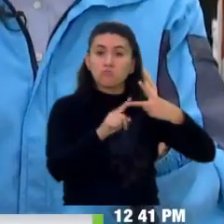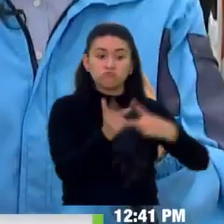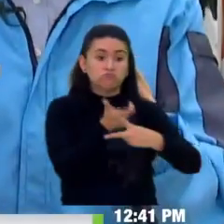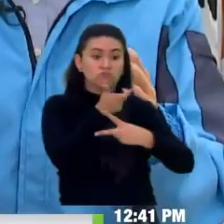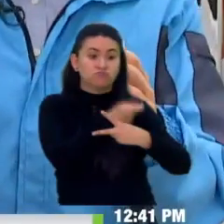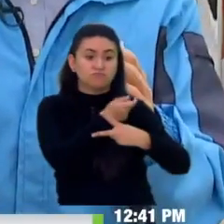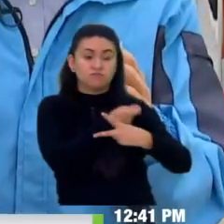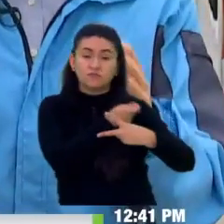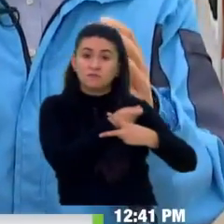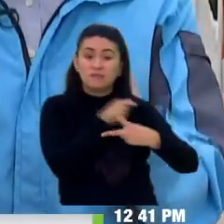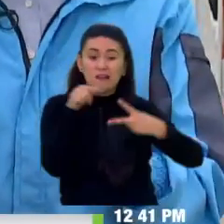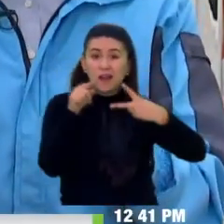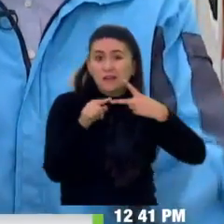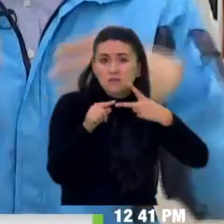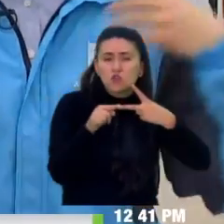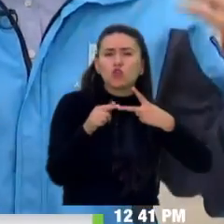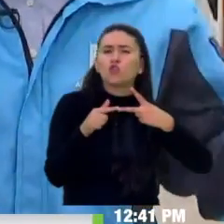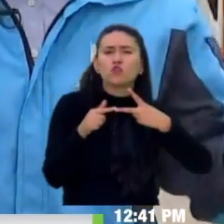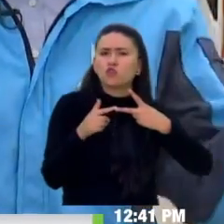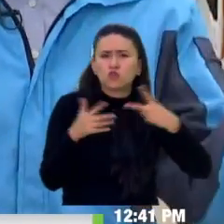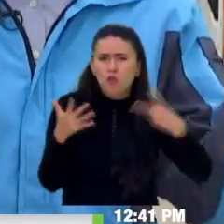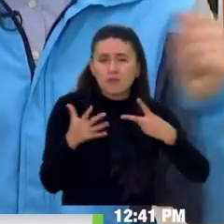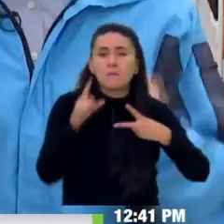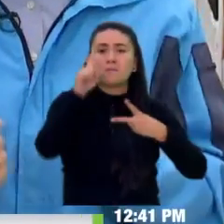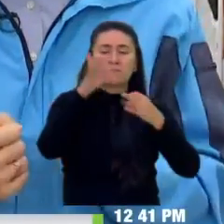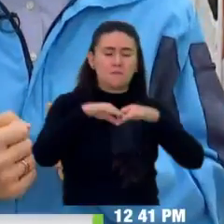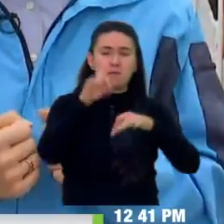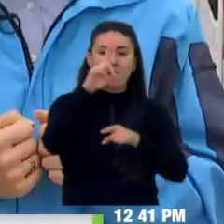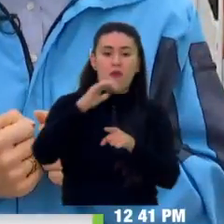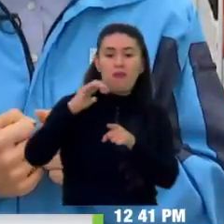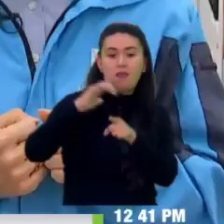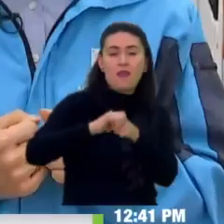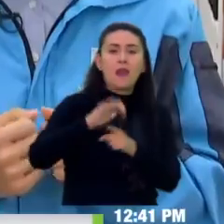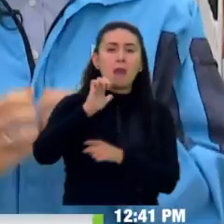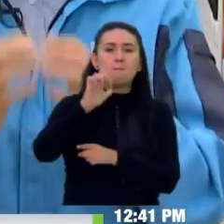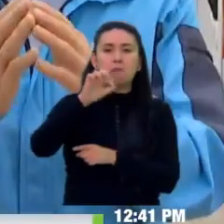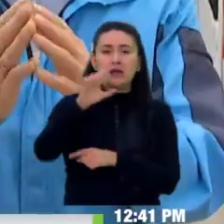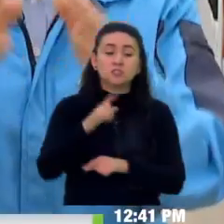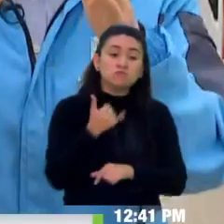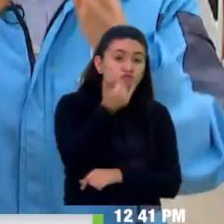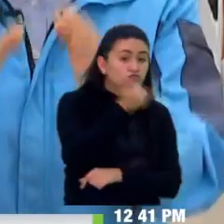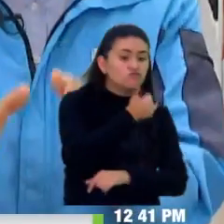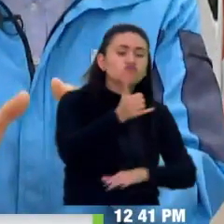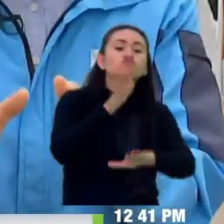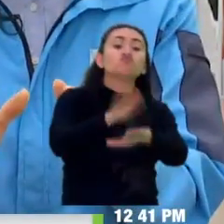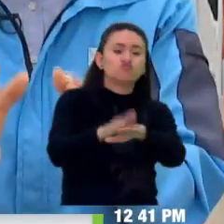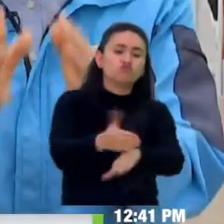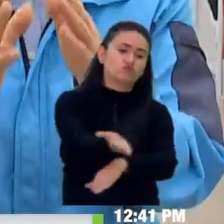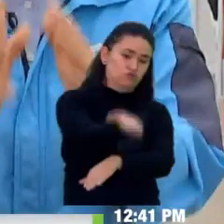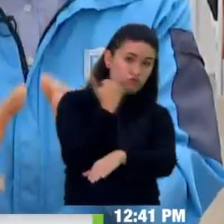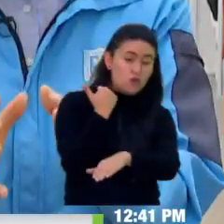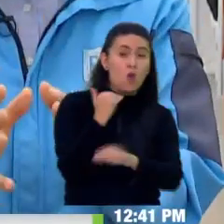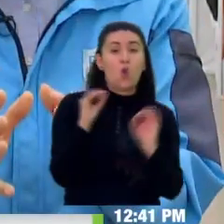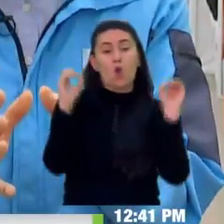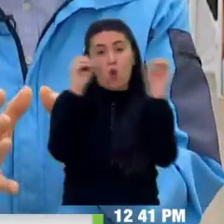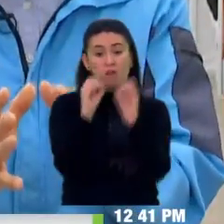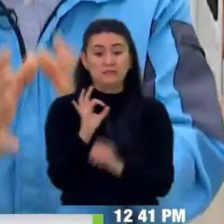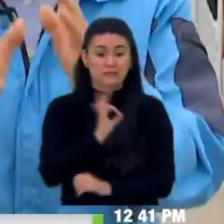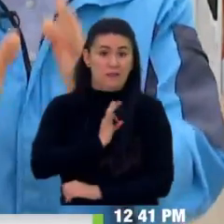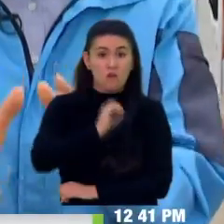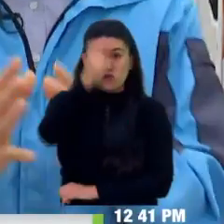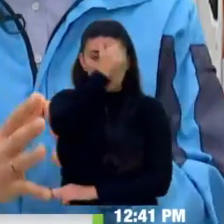están aplicando o bien por agendamiento que hacen las EPS o este fin de semana en